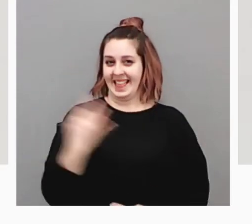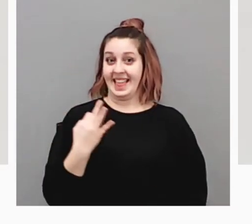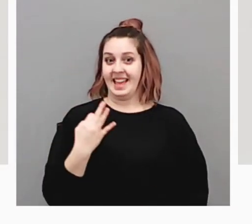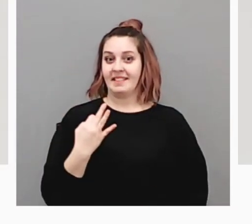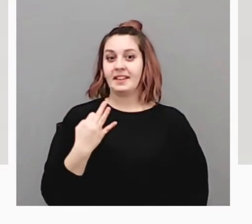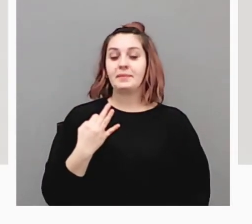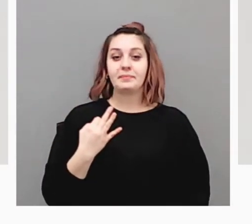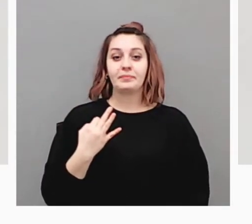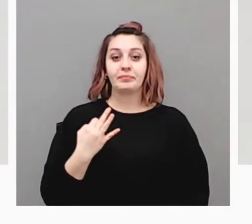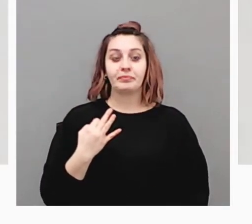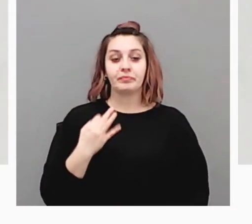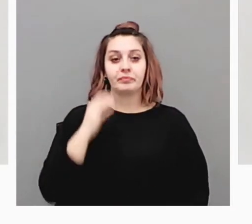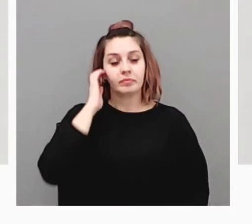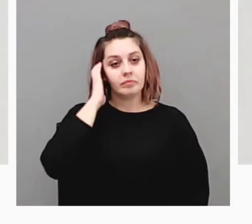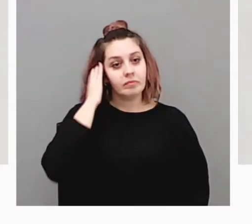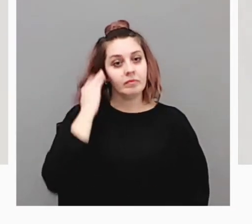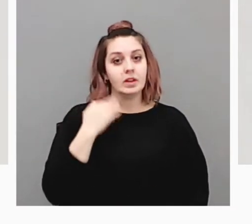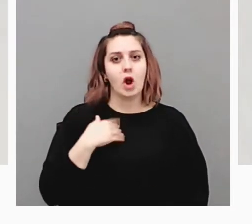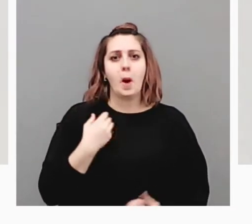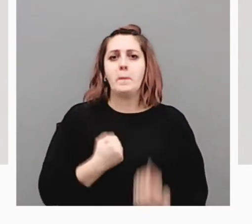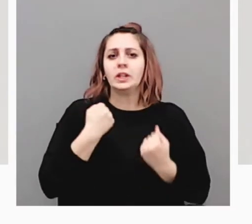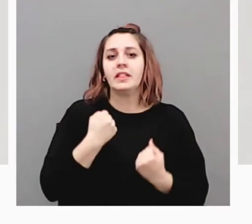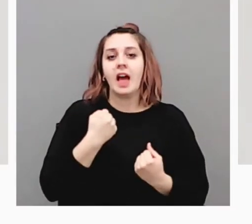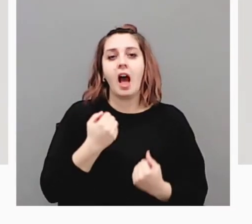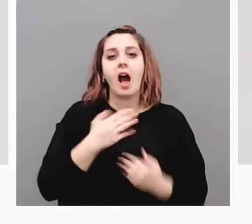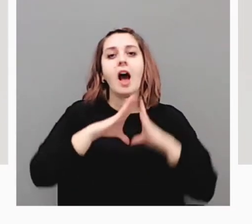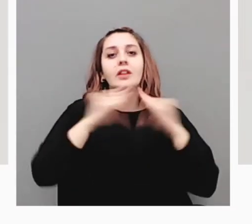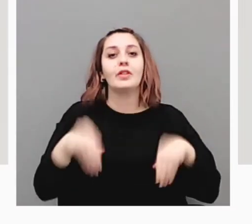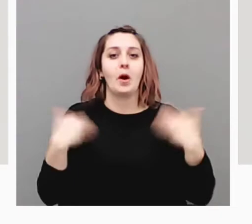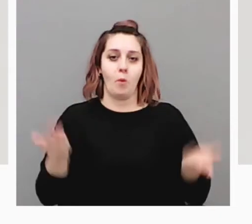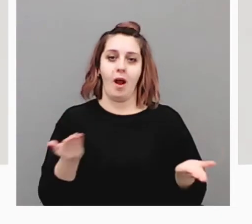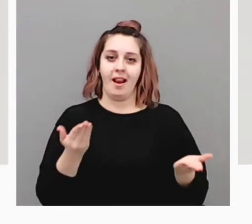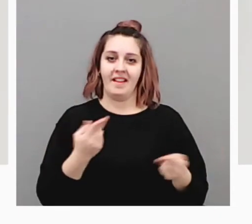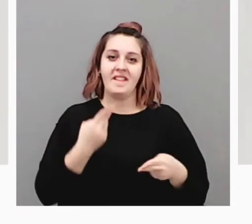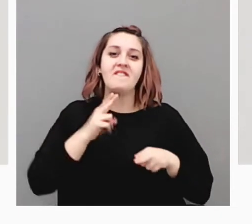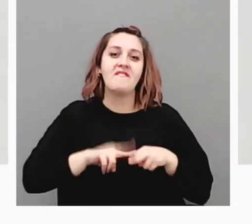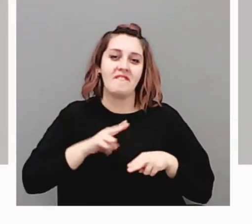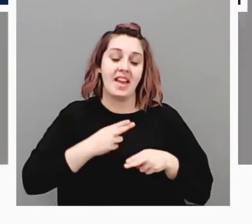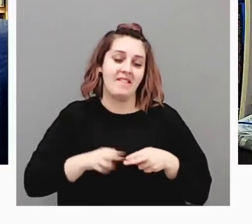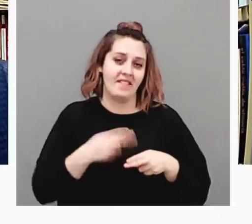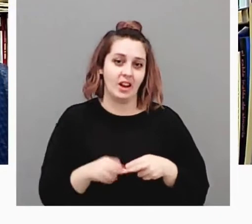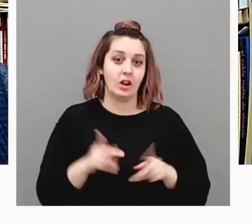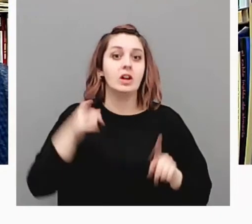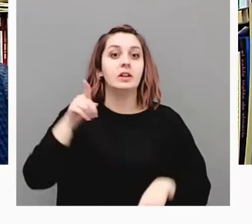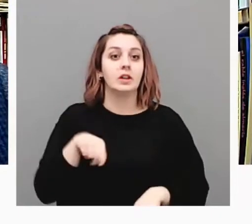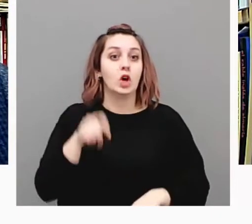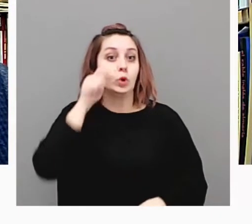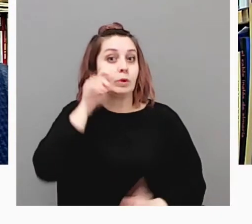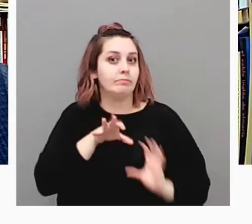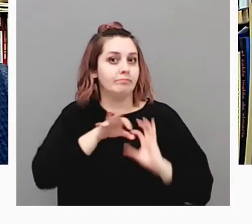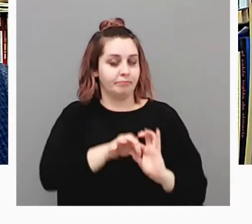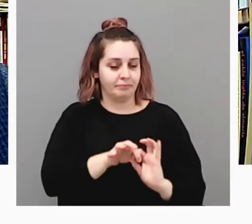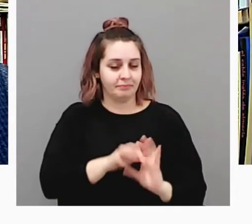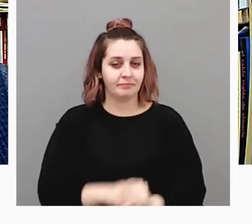grandes potencias de Andalucía es precisamente el vino y también el enoturismo. En ocasiones pues